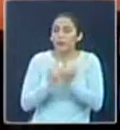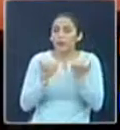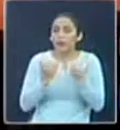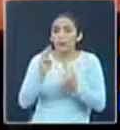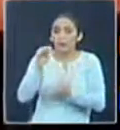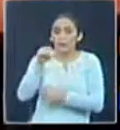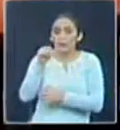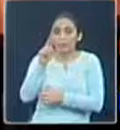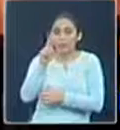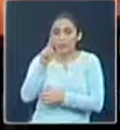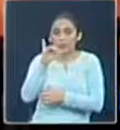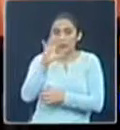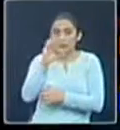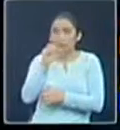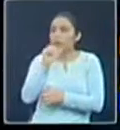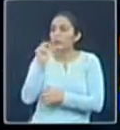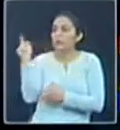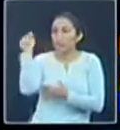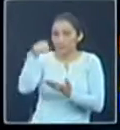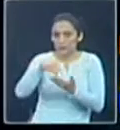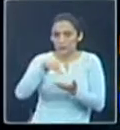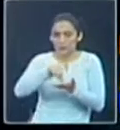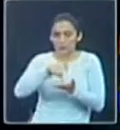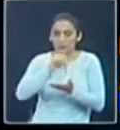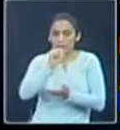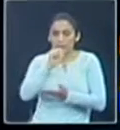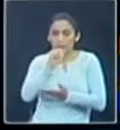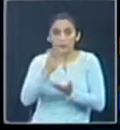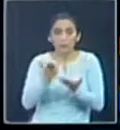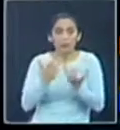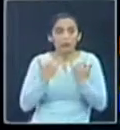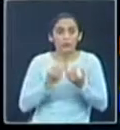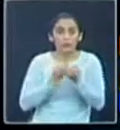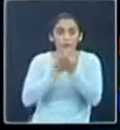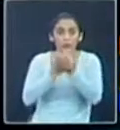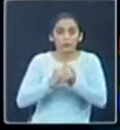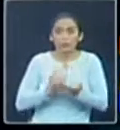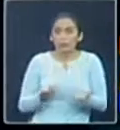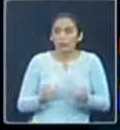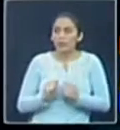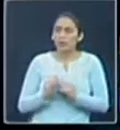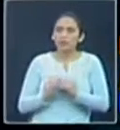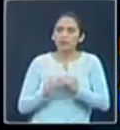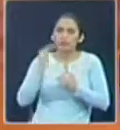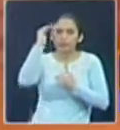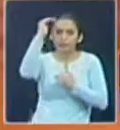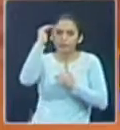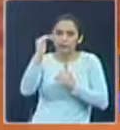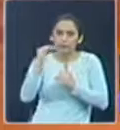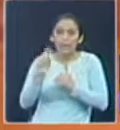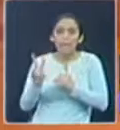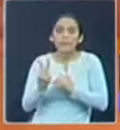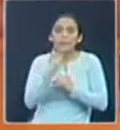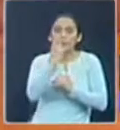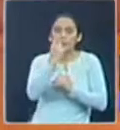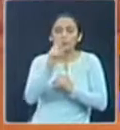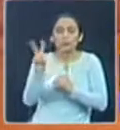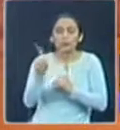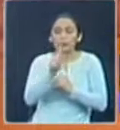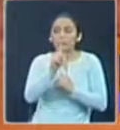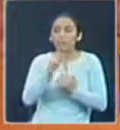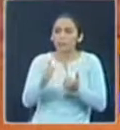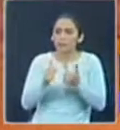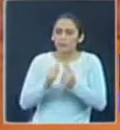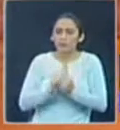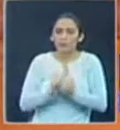llegado a la ciudad, pero sí como dirigente, es decir, en este caso, él llegó en el puesto número 21. He visto en las redes sociales la crítica que se ha hecho a